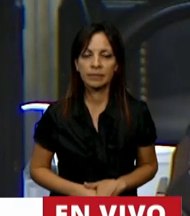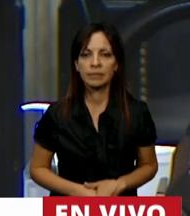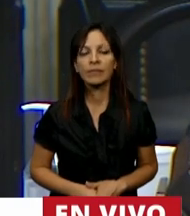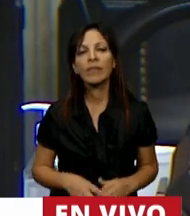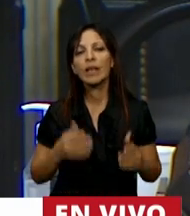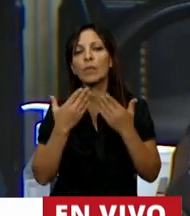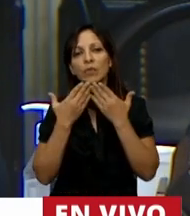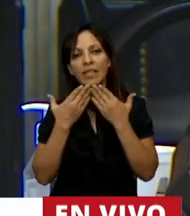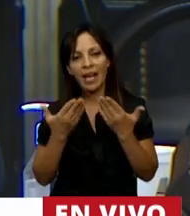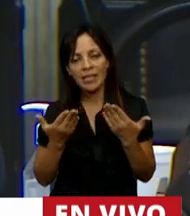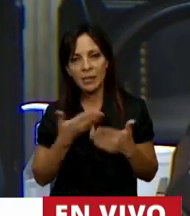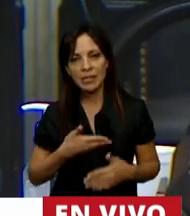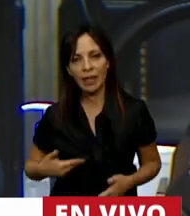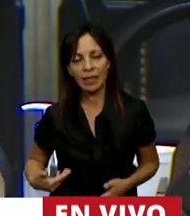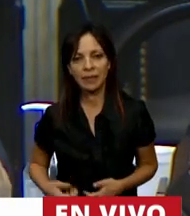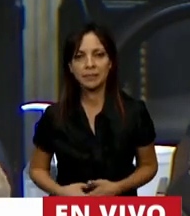Muchas gracias, señor presidente.